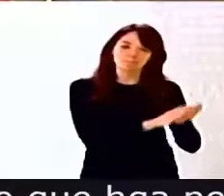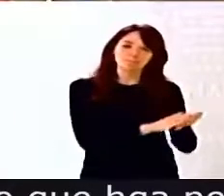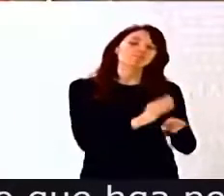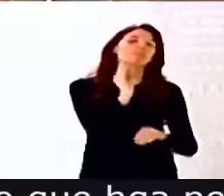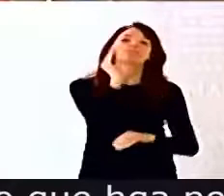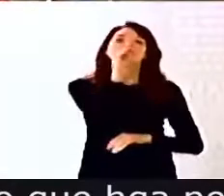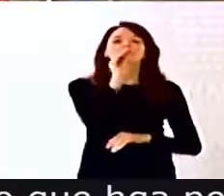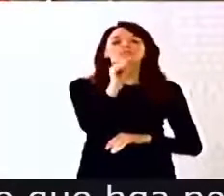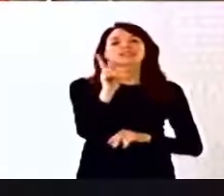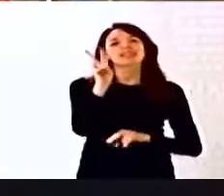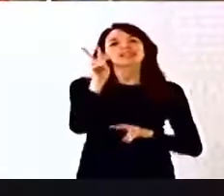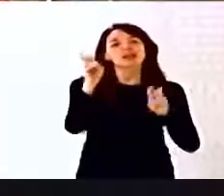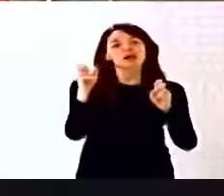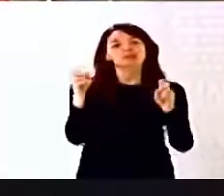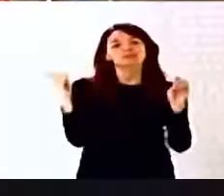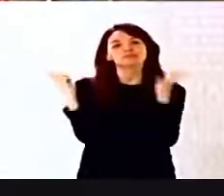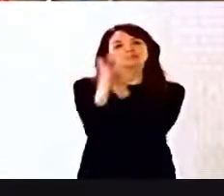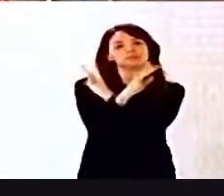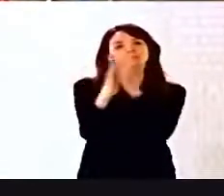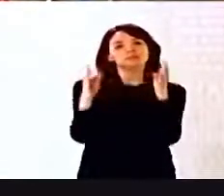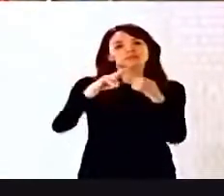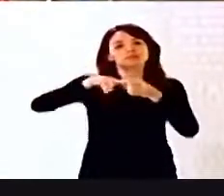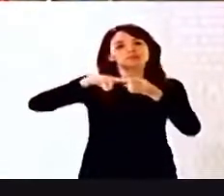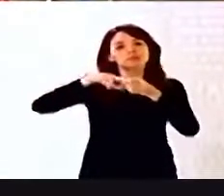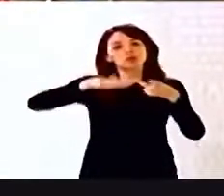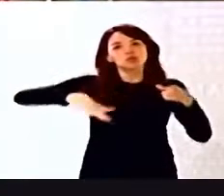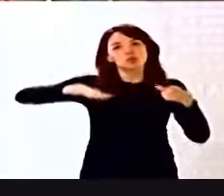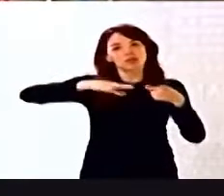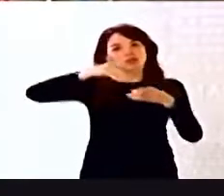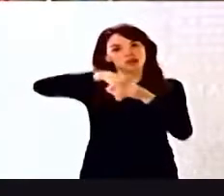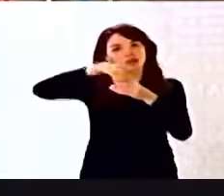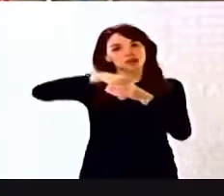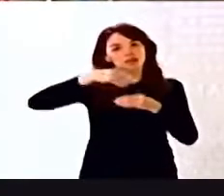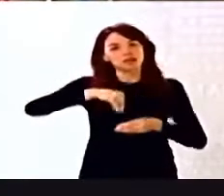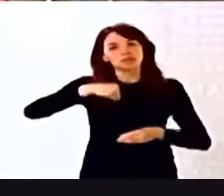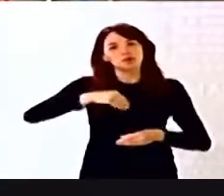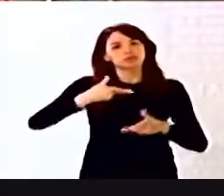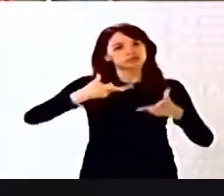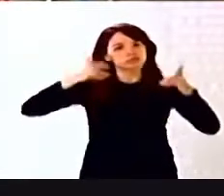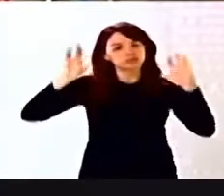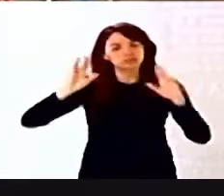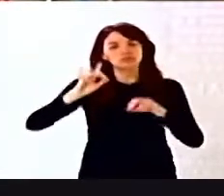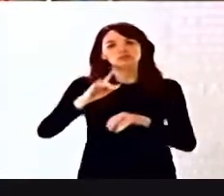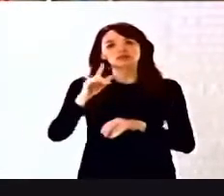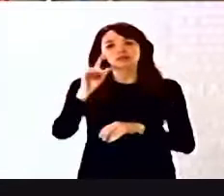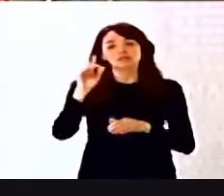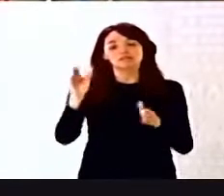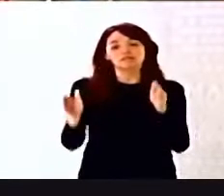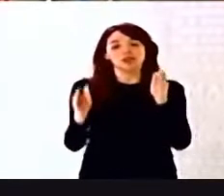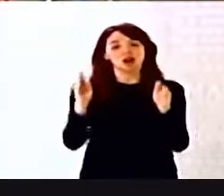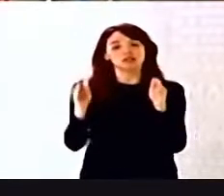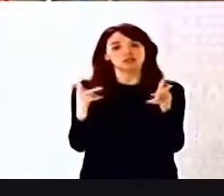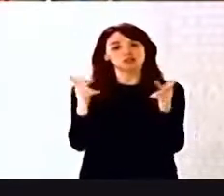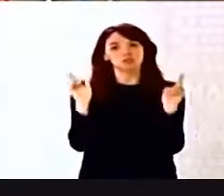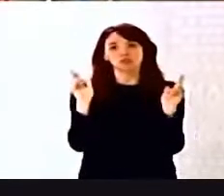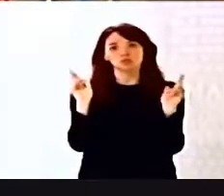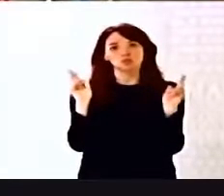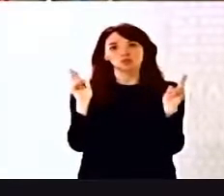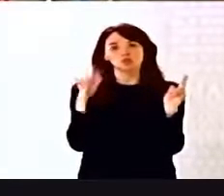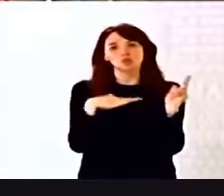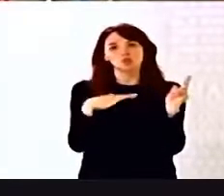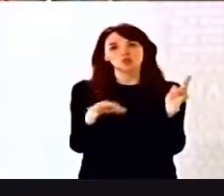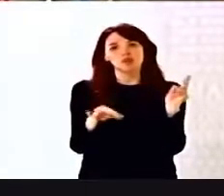con respecto a los desplazamientos dentro de la provincia, ¿se permiten ahora, a partir de esta primera fase, los desplazamientos a las